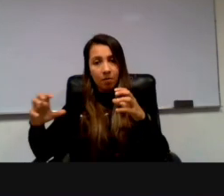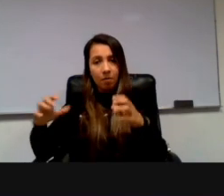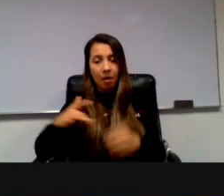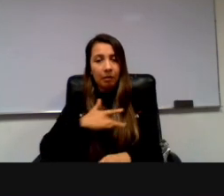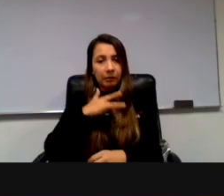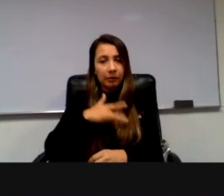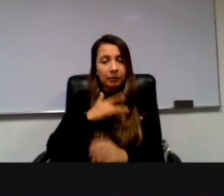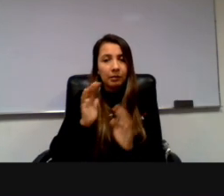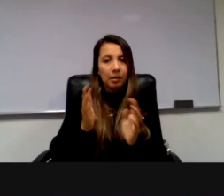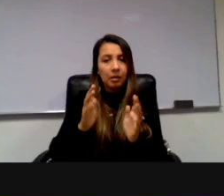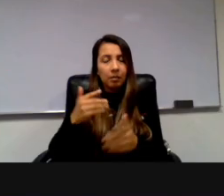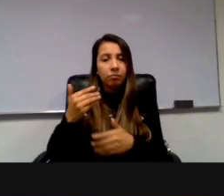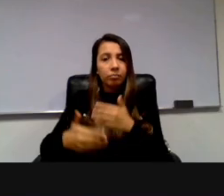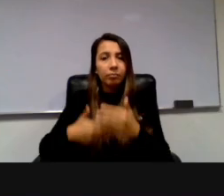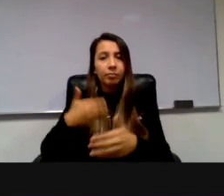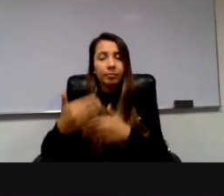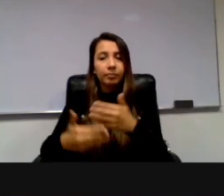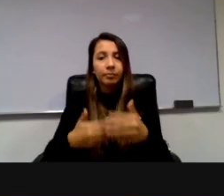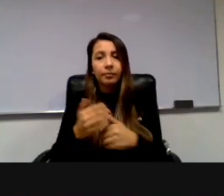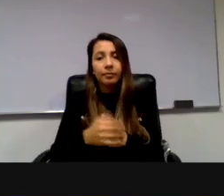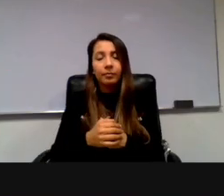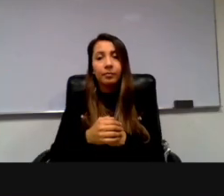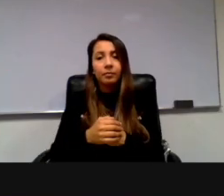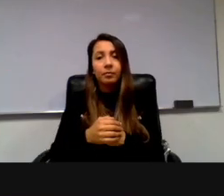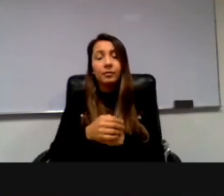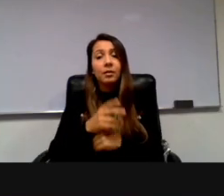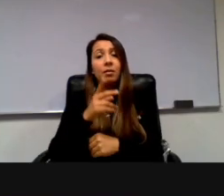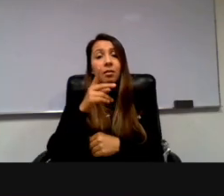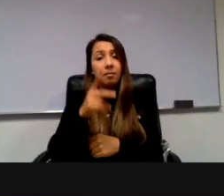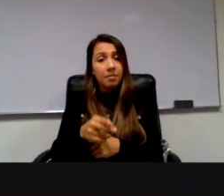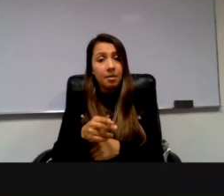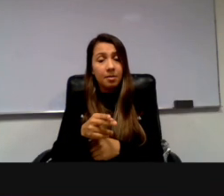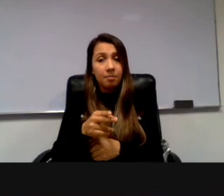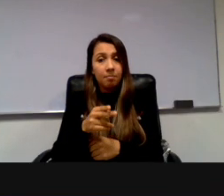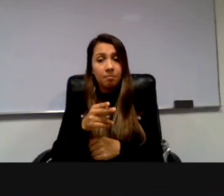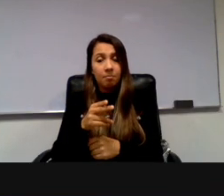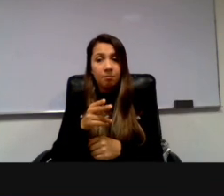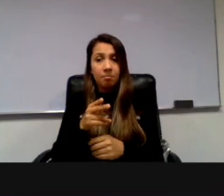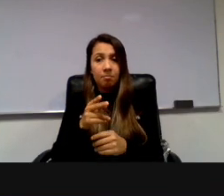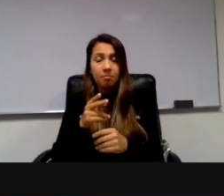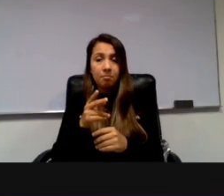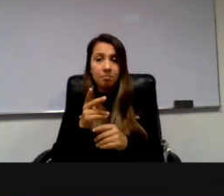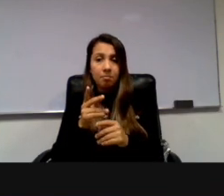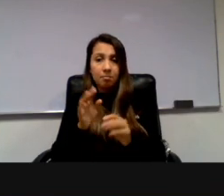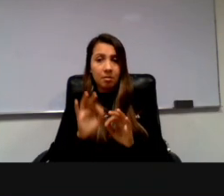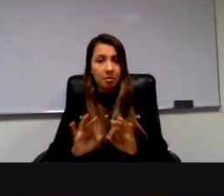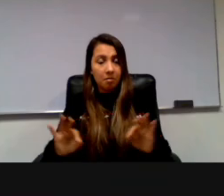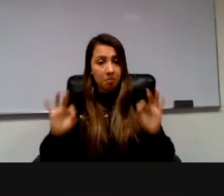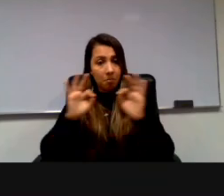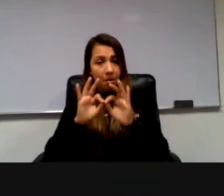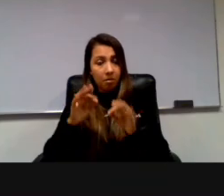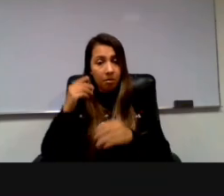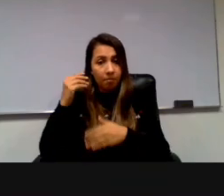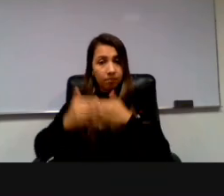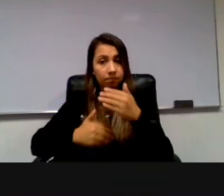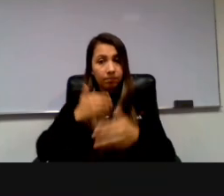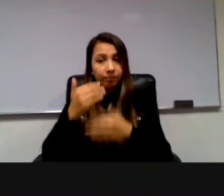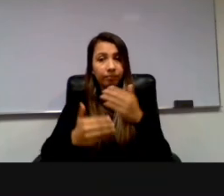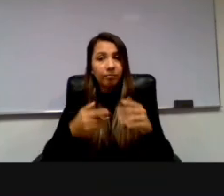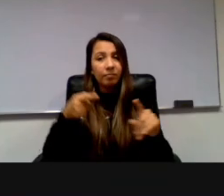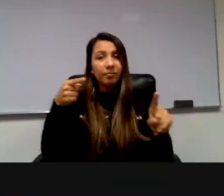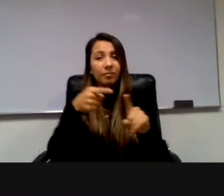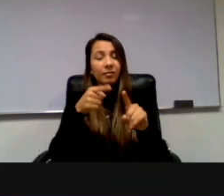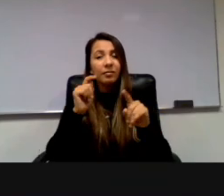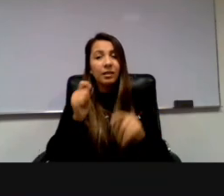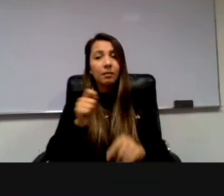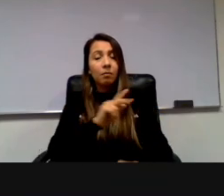En particular, también hubo una serie de avances importantes en el conocimiento de las